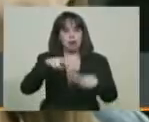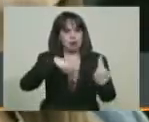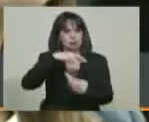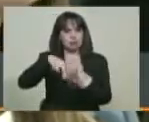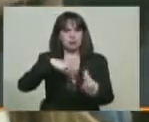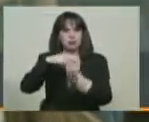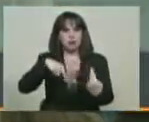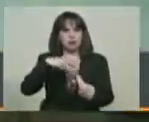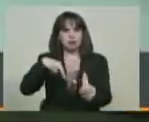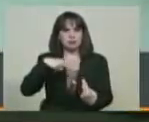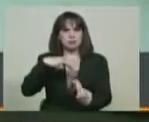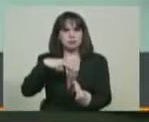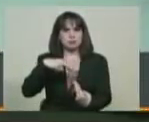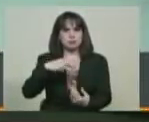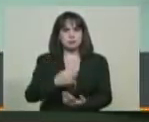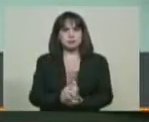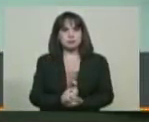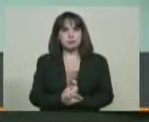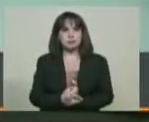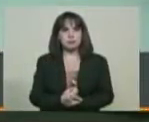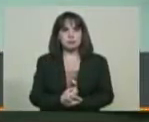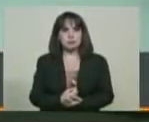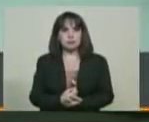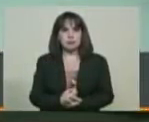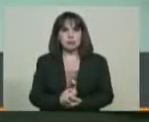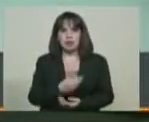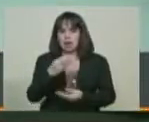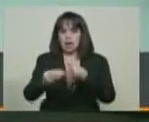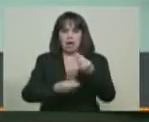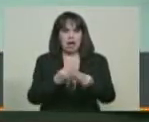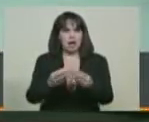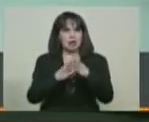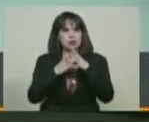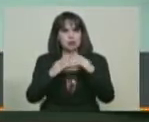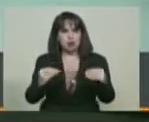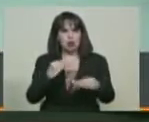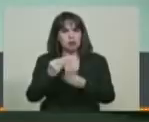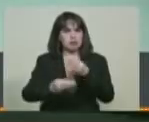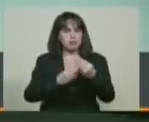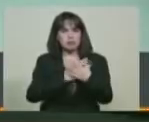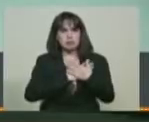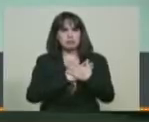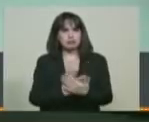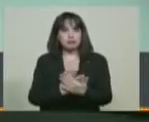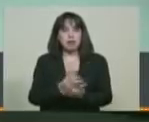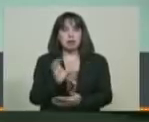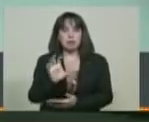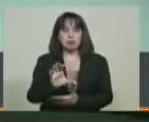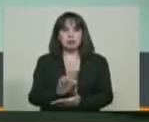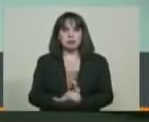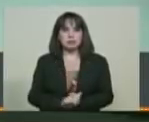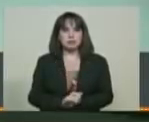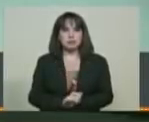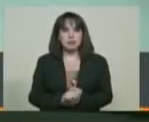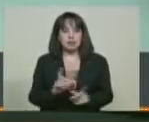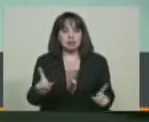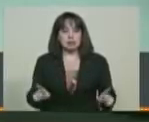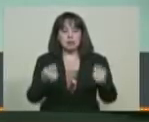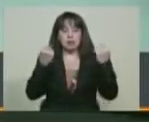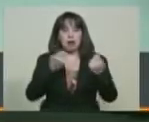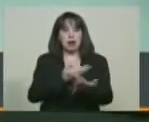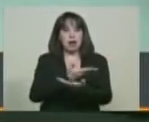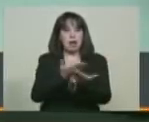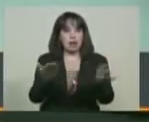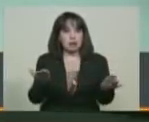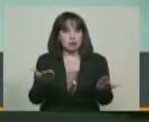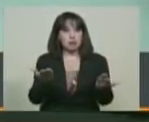revolucionaria, haga todo lo que estamos haciendo por recuperar la patria y recuperarlos a ellos, que son la